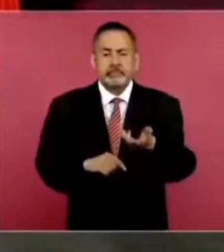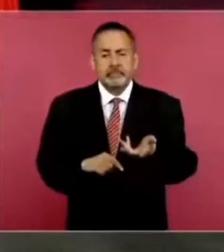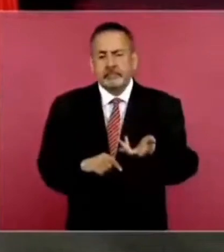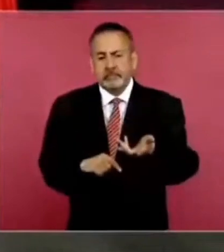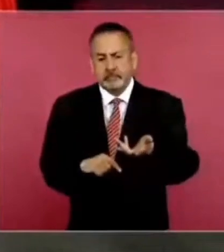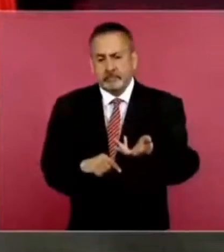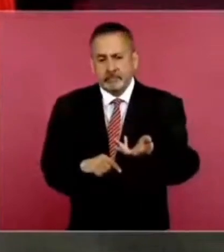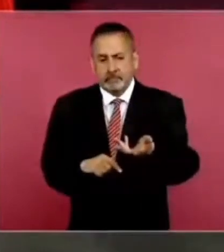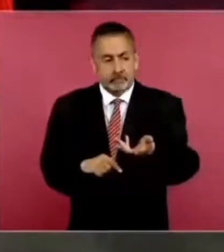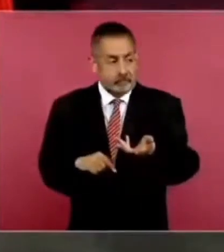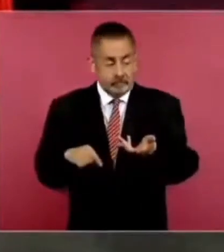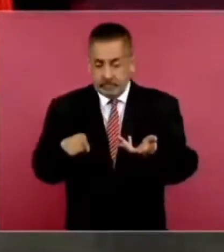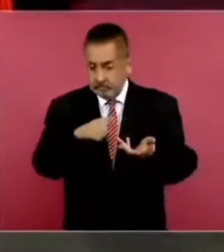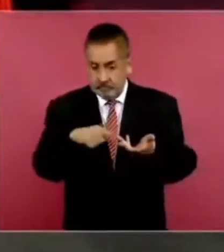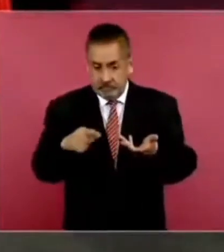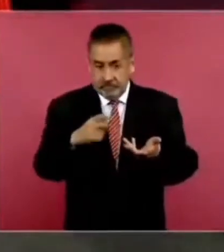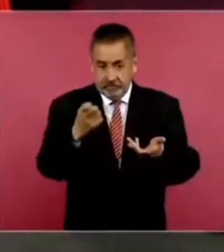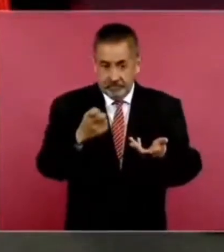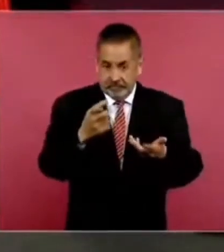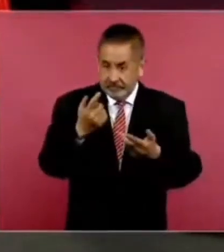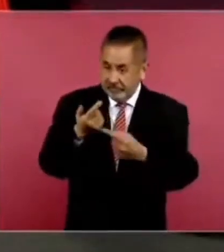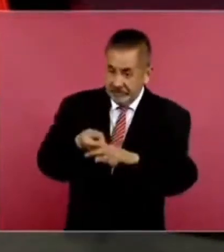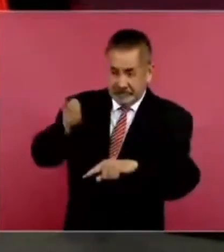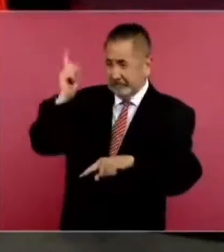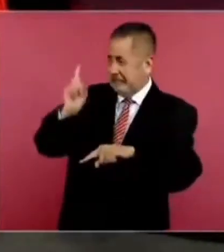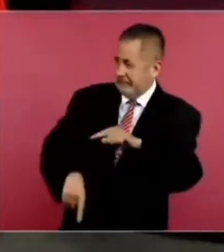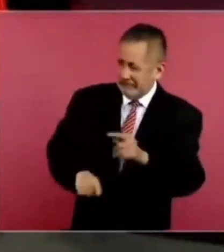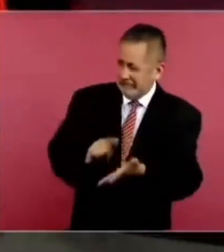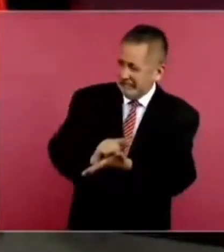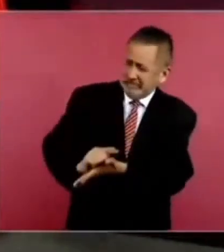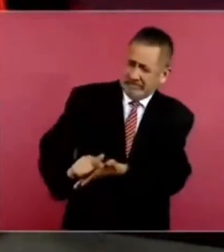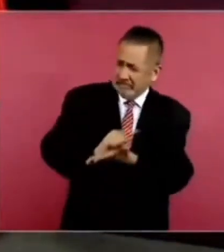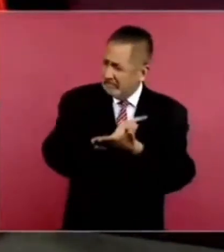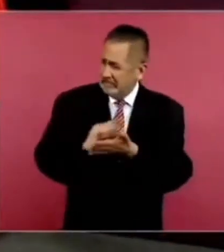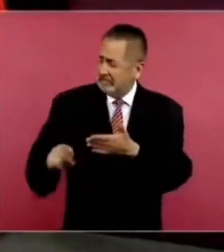arrancar de raíz la corrupción,